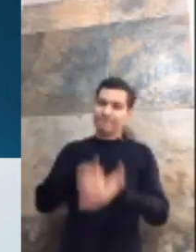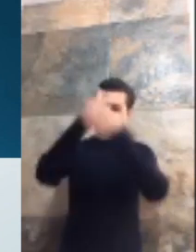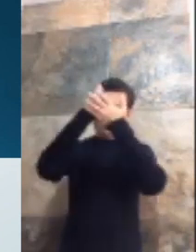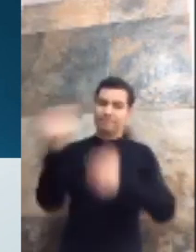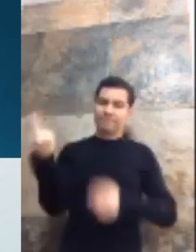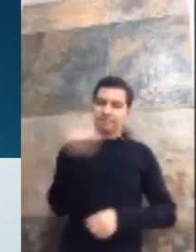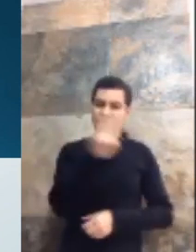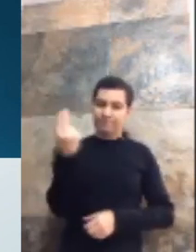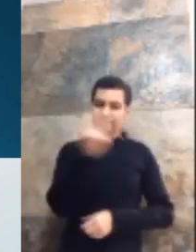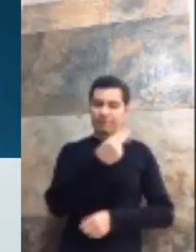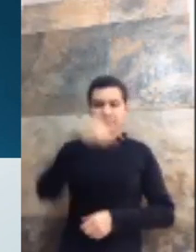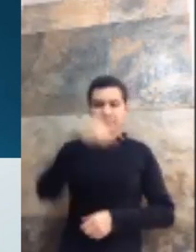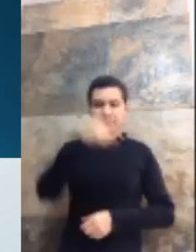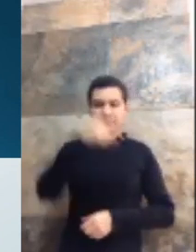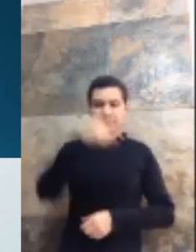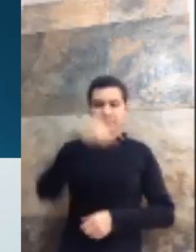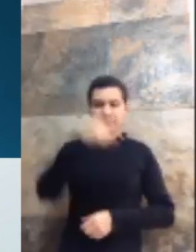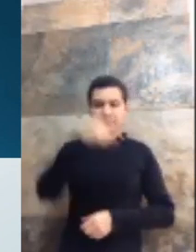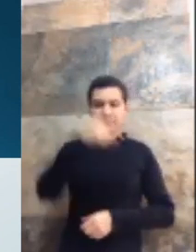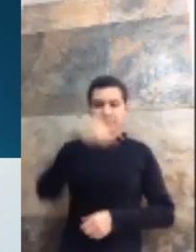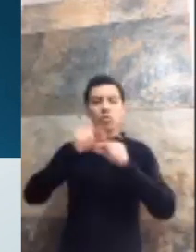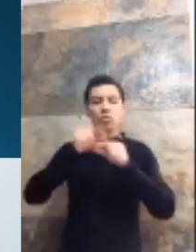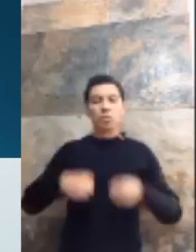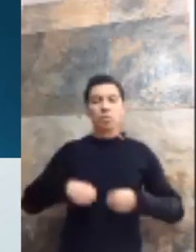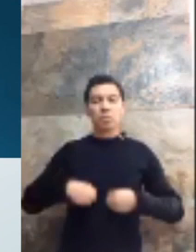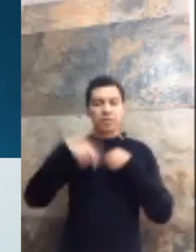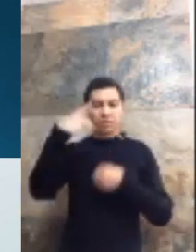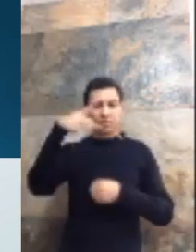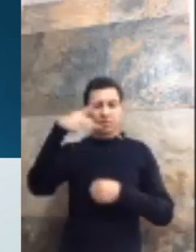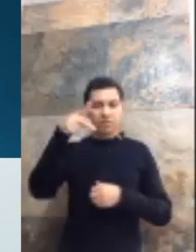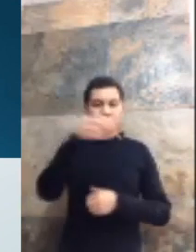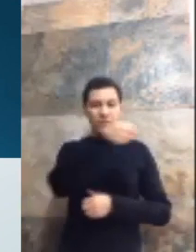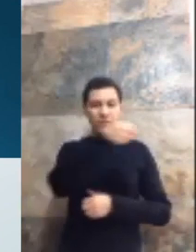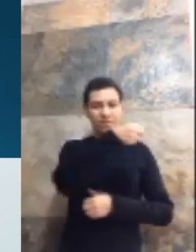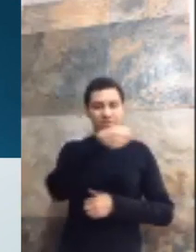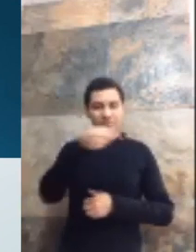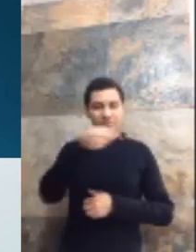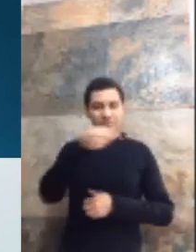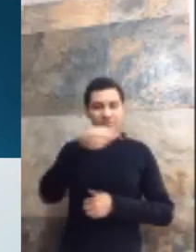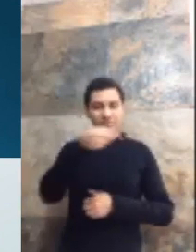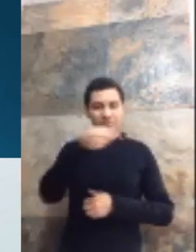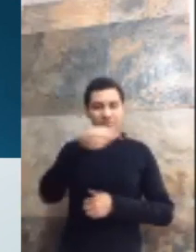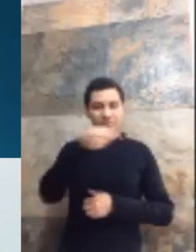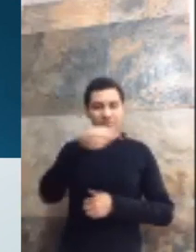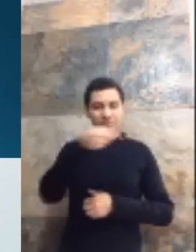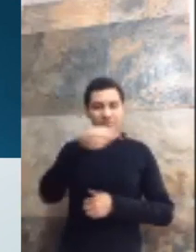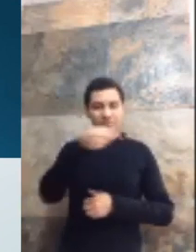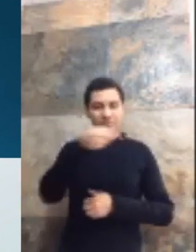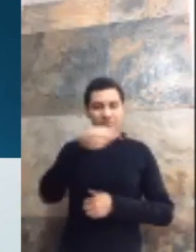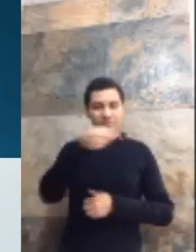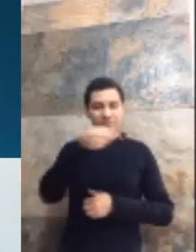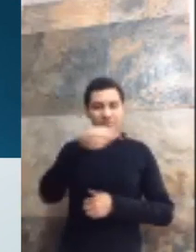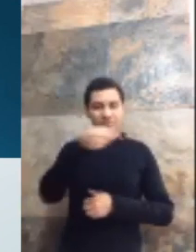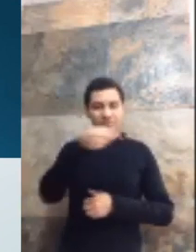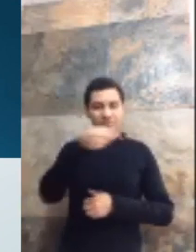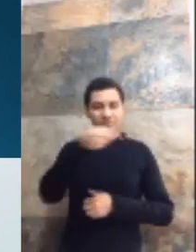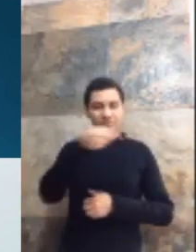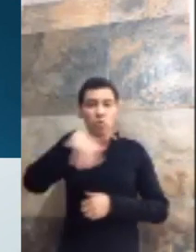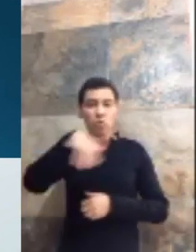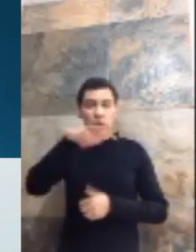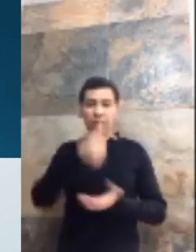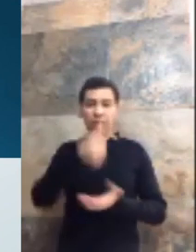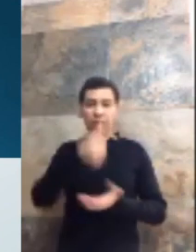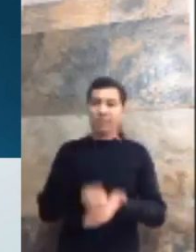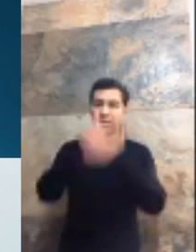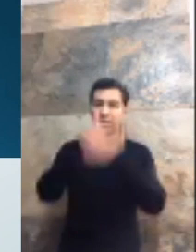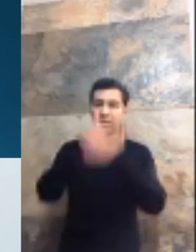en marcha formas adicionales de buscar ayuda, formas adicionales porque ahora tienen que volver a encontrar trabajo y van